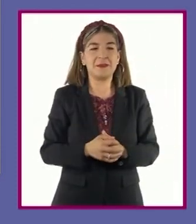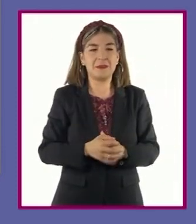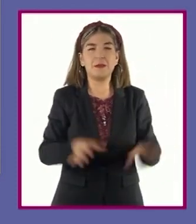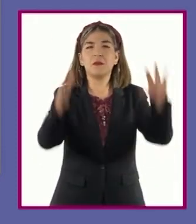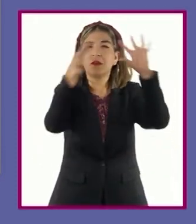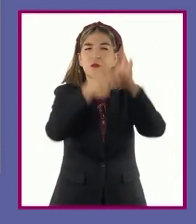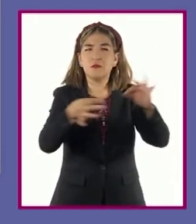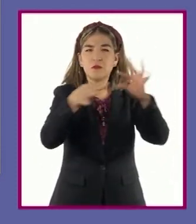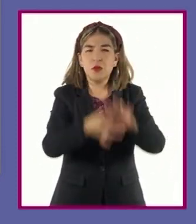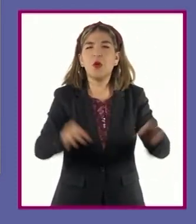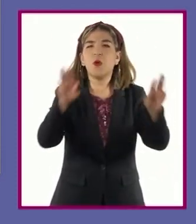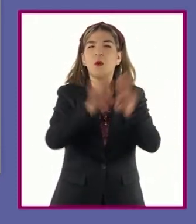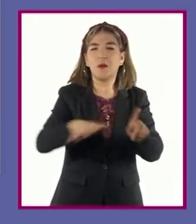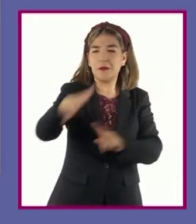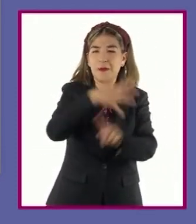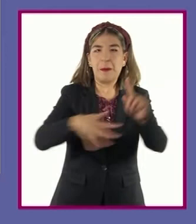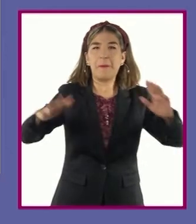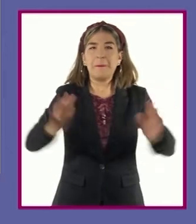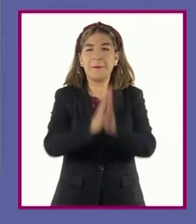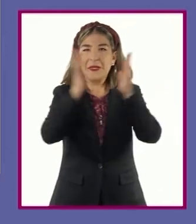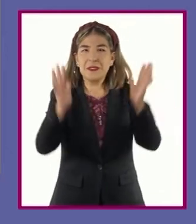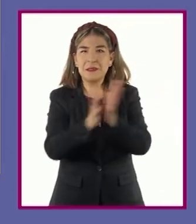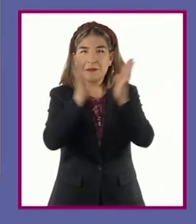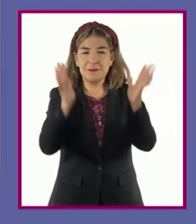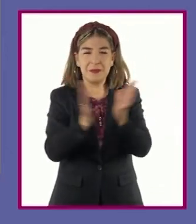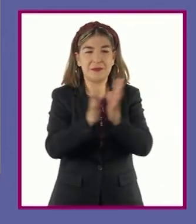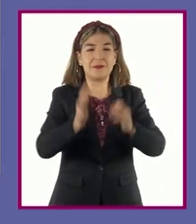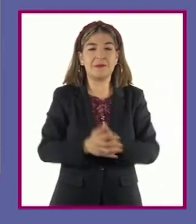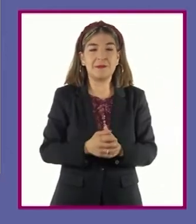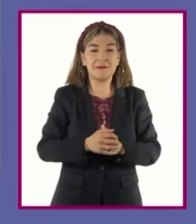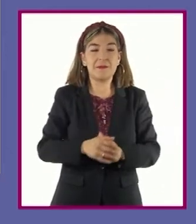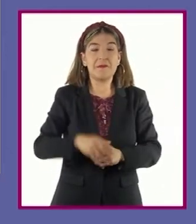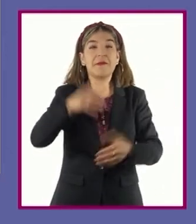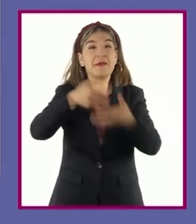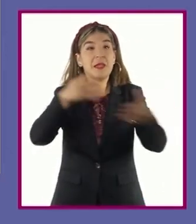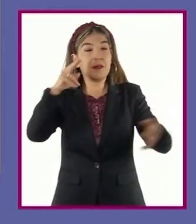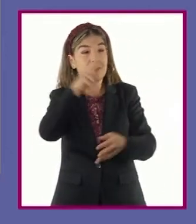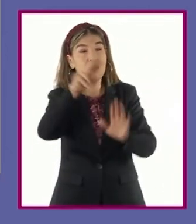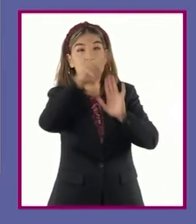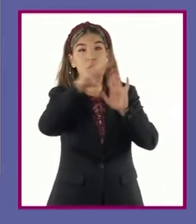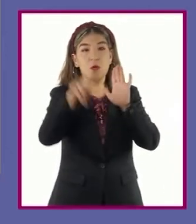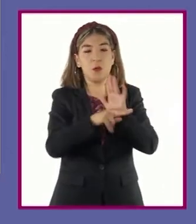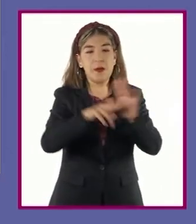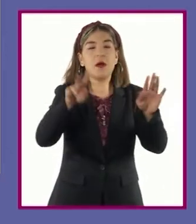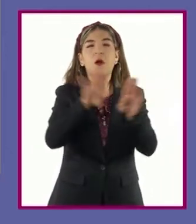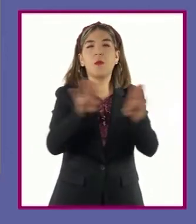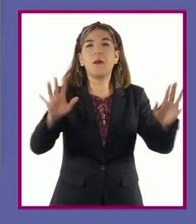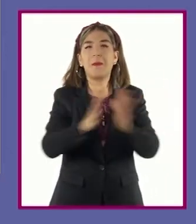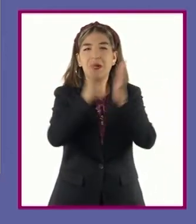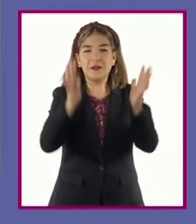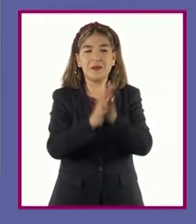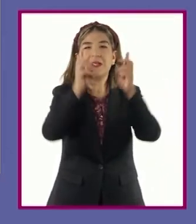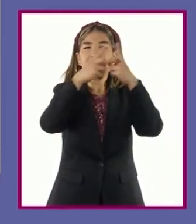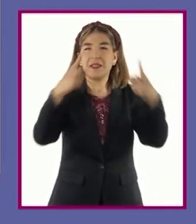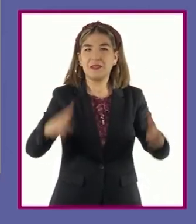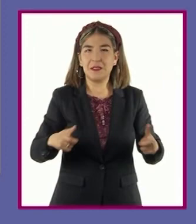Describe brevemente a los participantes. Da las normas de participación y desarrollo.